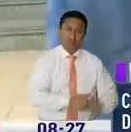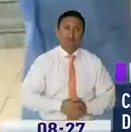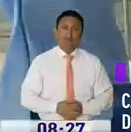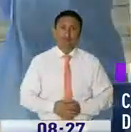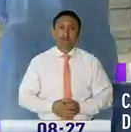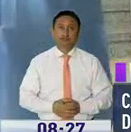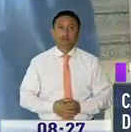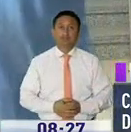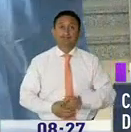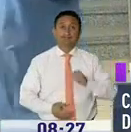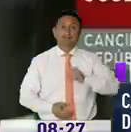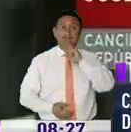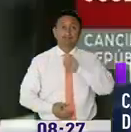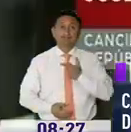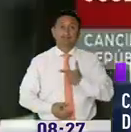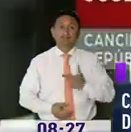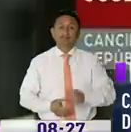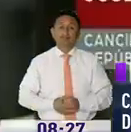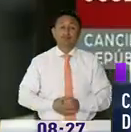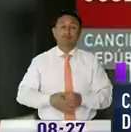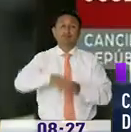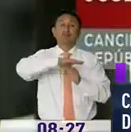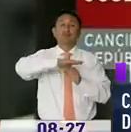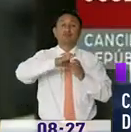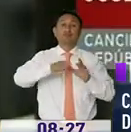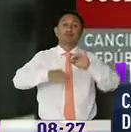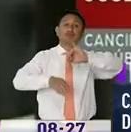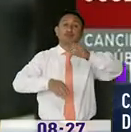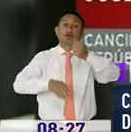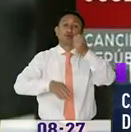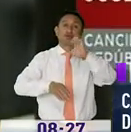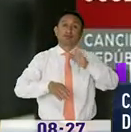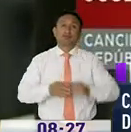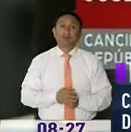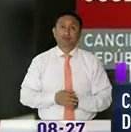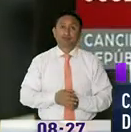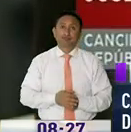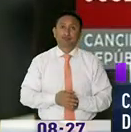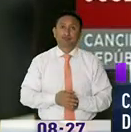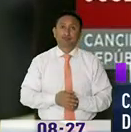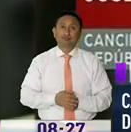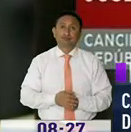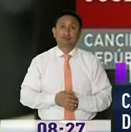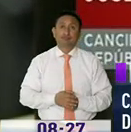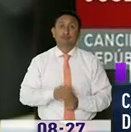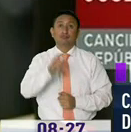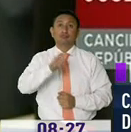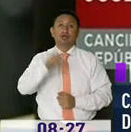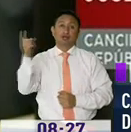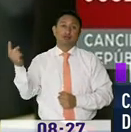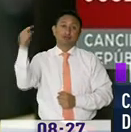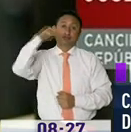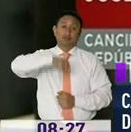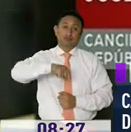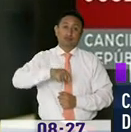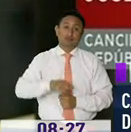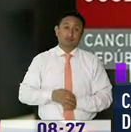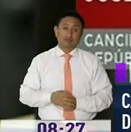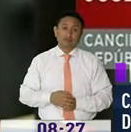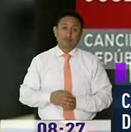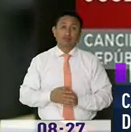obligatoria. Así lo confirmó el canciller José Valencia. Todas las personas que llegan a nuestro país en estos vuelos a